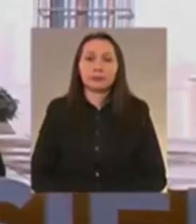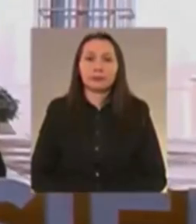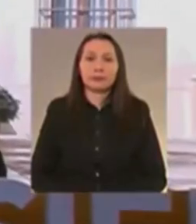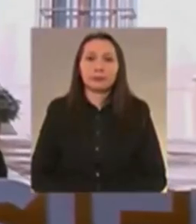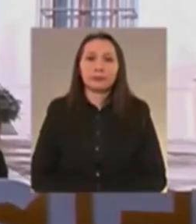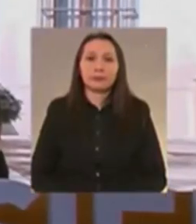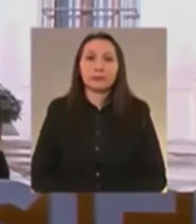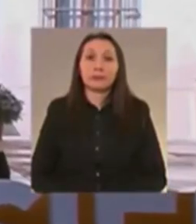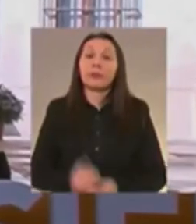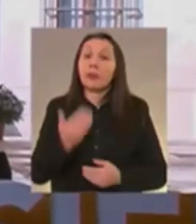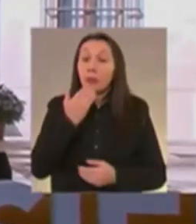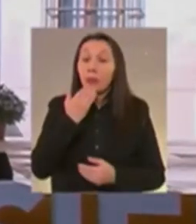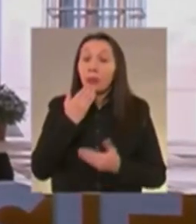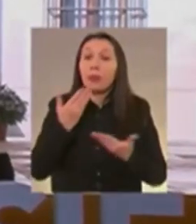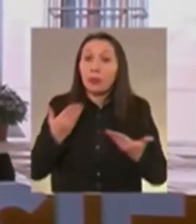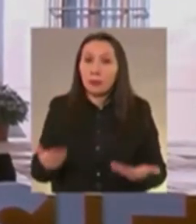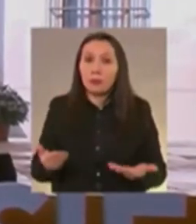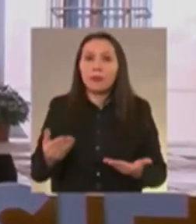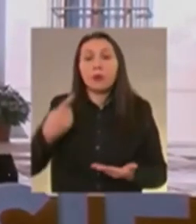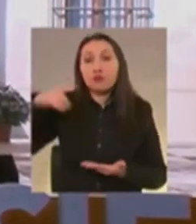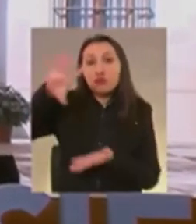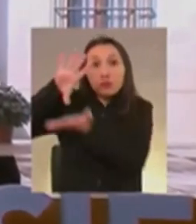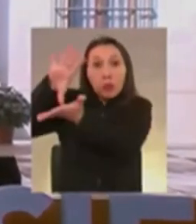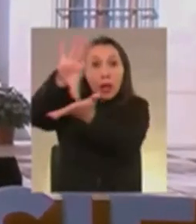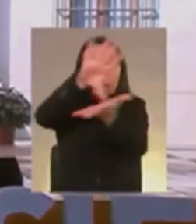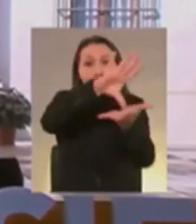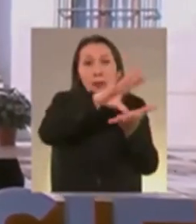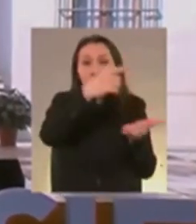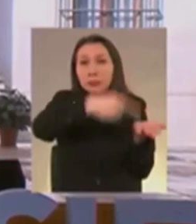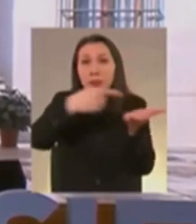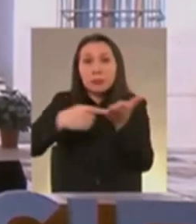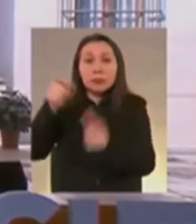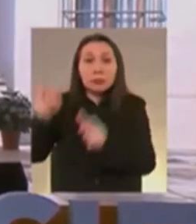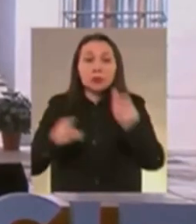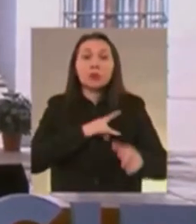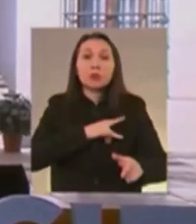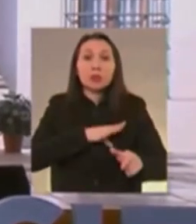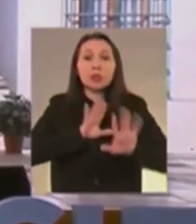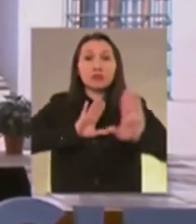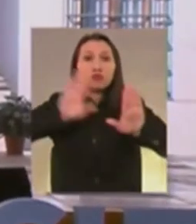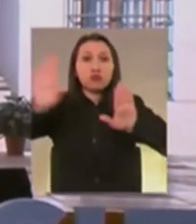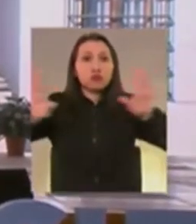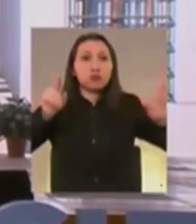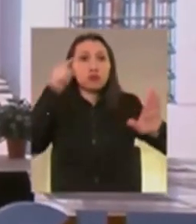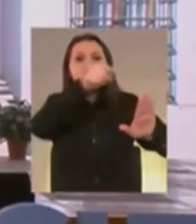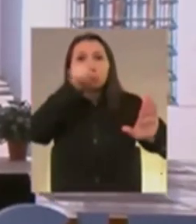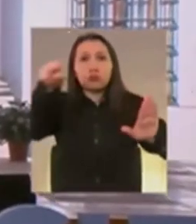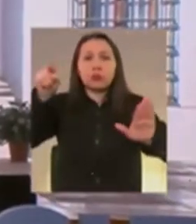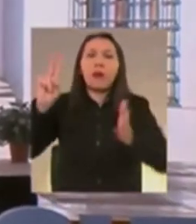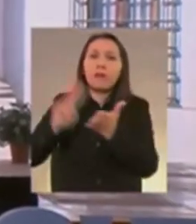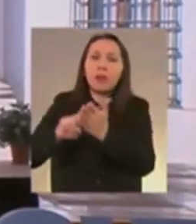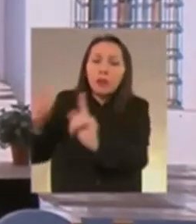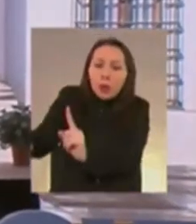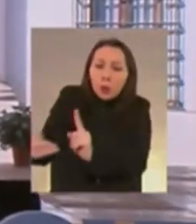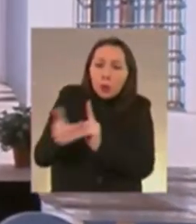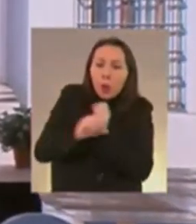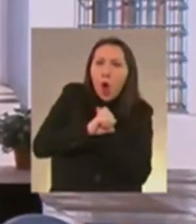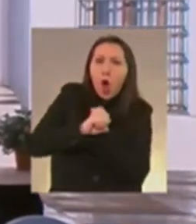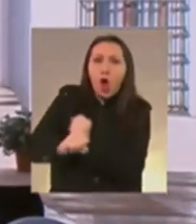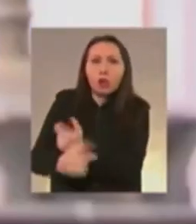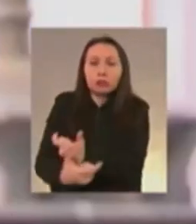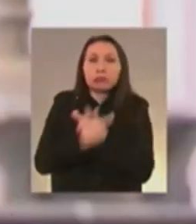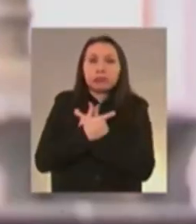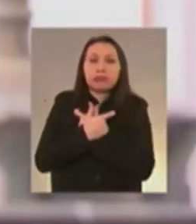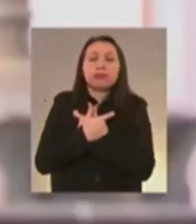Como también en sus países, miles de chilenas y chilenos encontraron un verdadero asilo contra la opresión.